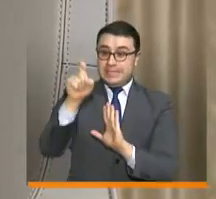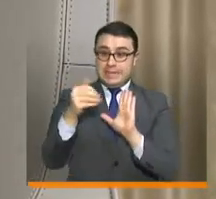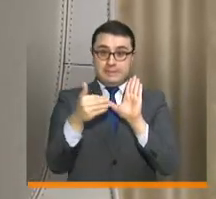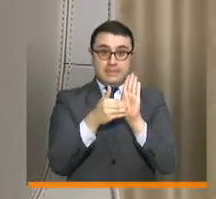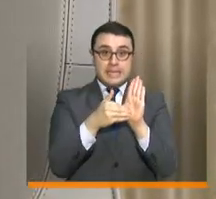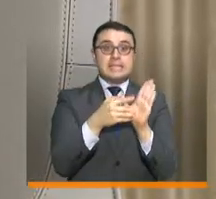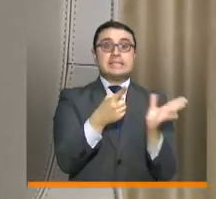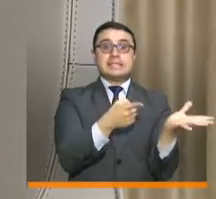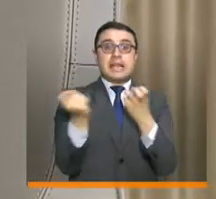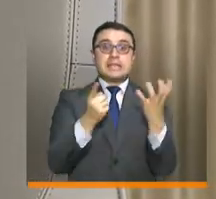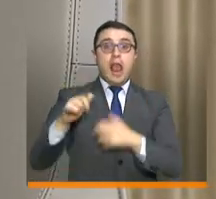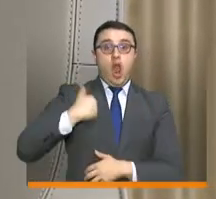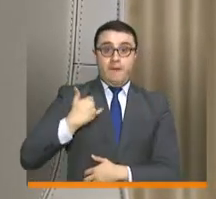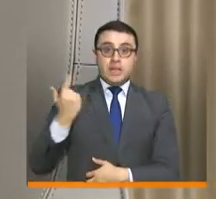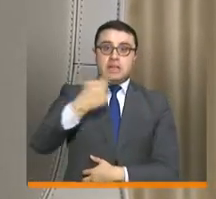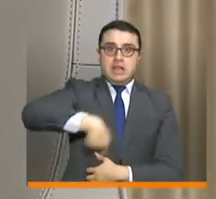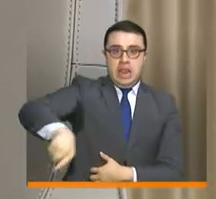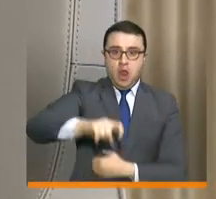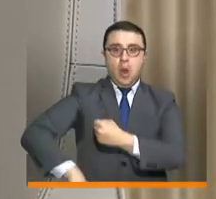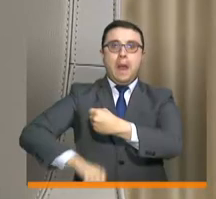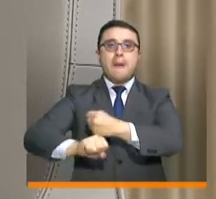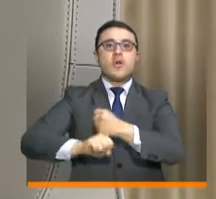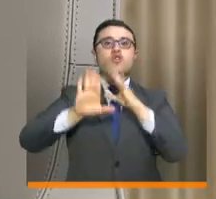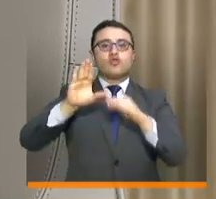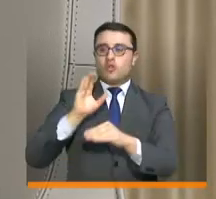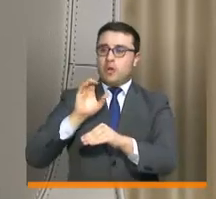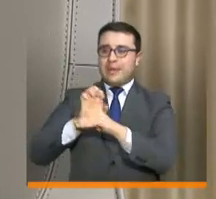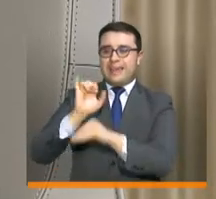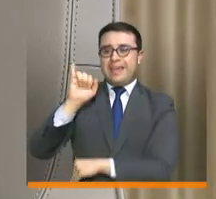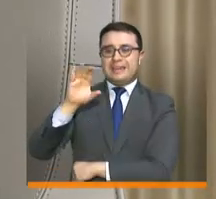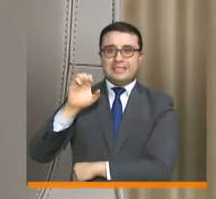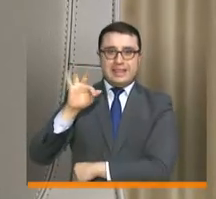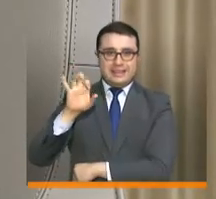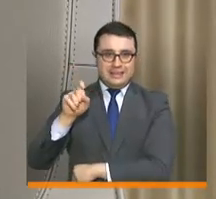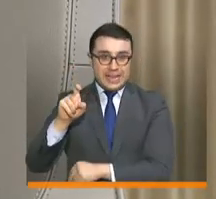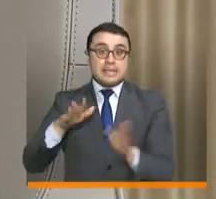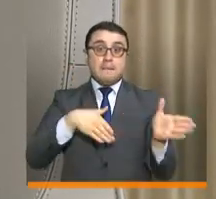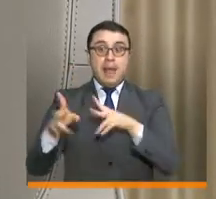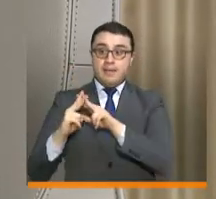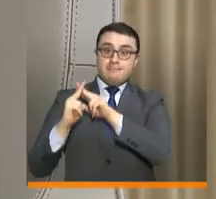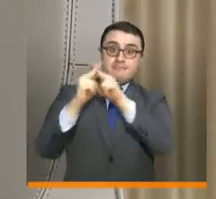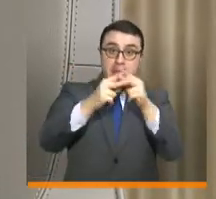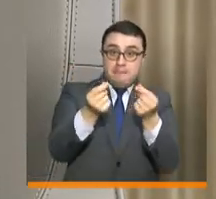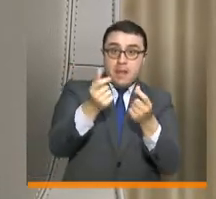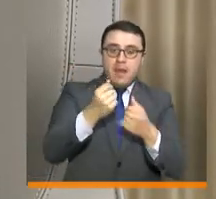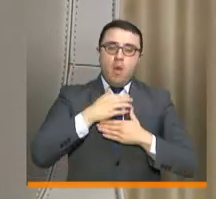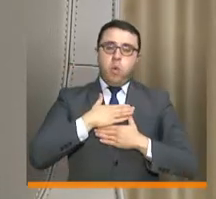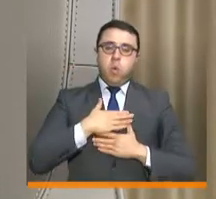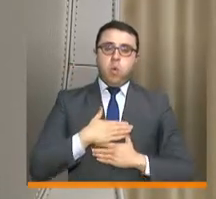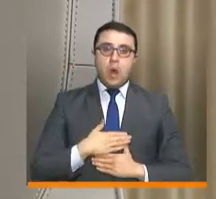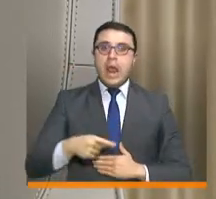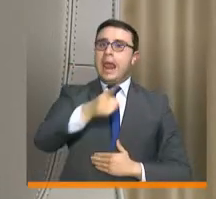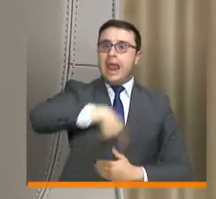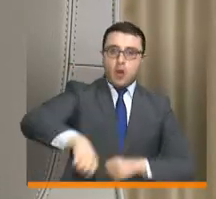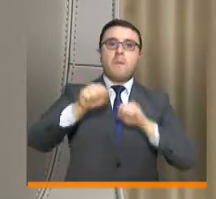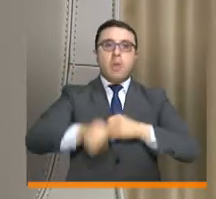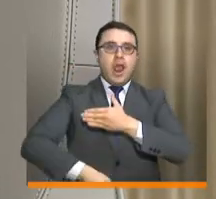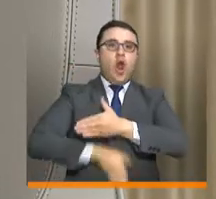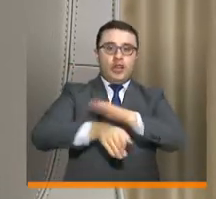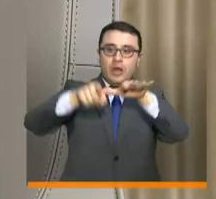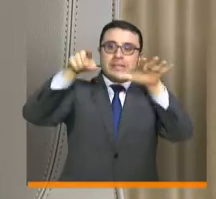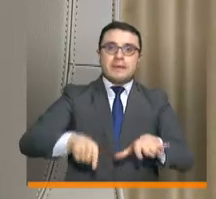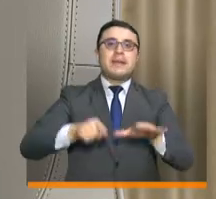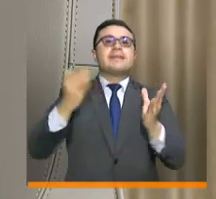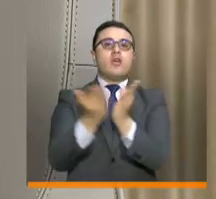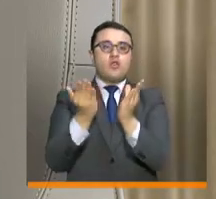jóvenes con la línea de apoyo con el ICETEX, plan de alivios y todo el fondo de solidaridad pudieron tener y continuar este semestre todo el tema de